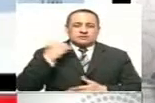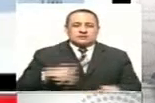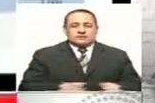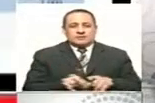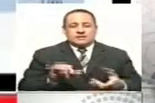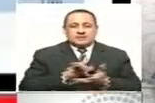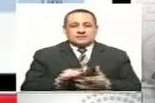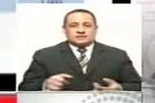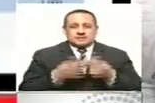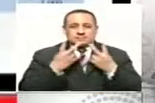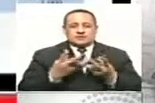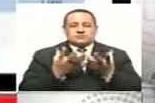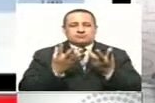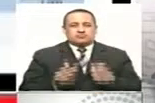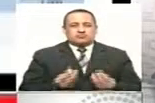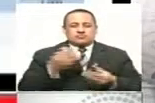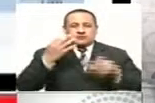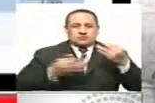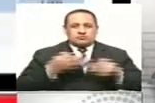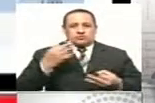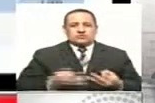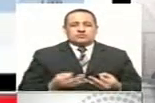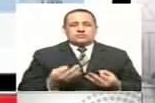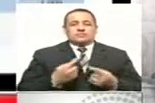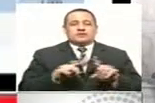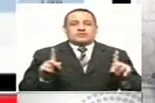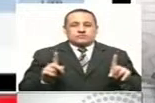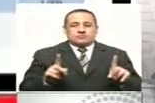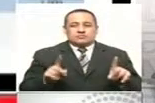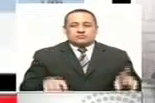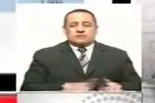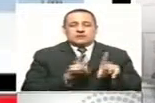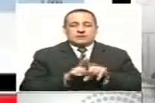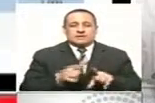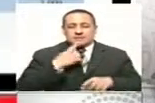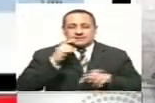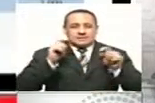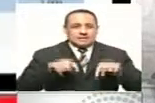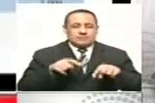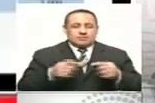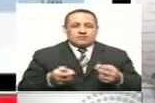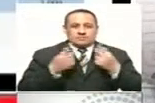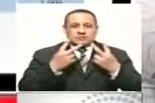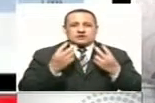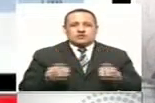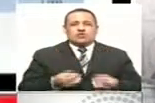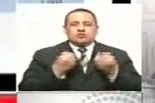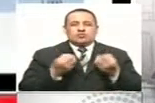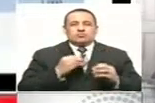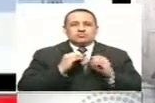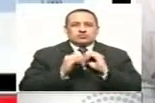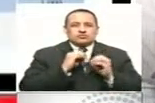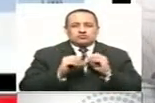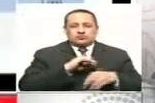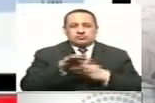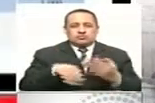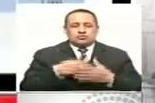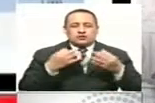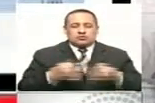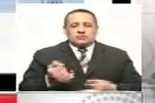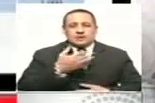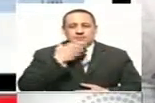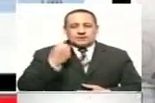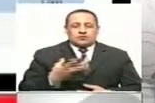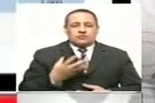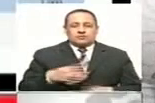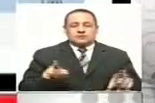debido a la reducción de presupuestos, pero intentaremos ver cómo estas metas se cumplen de la mejor manera y